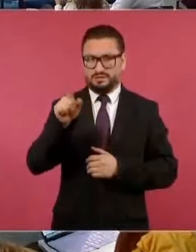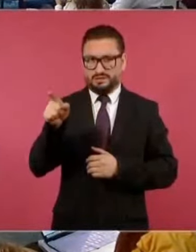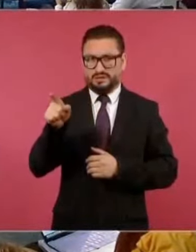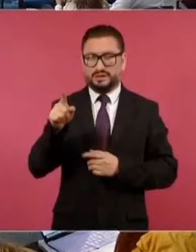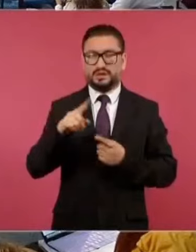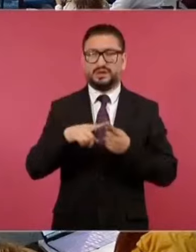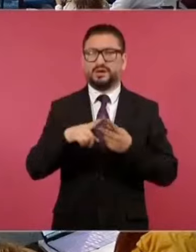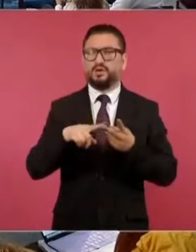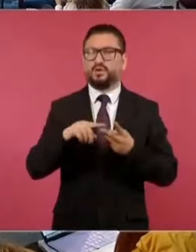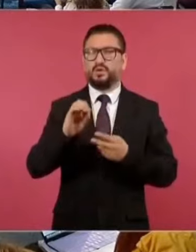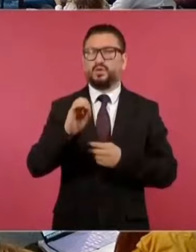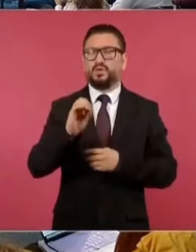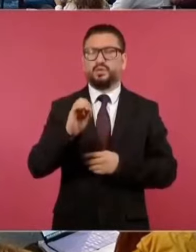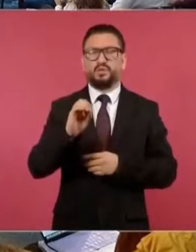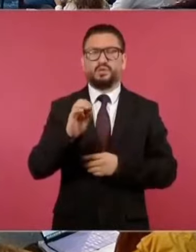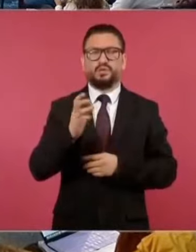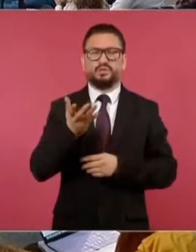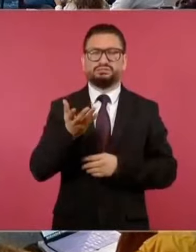o